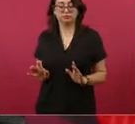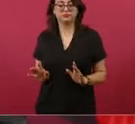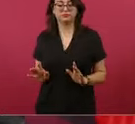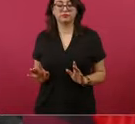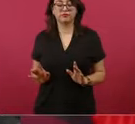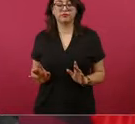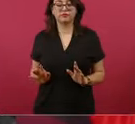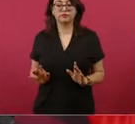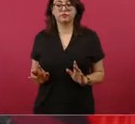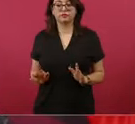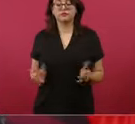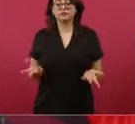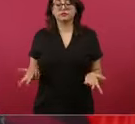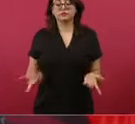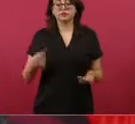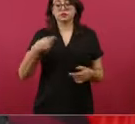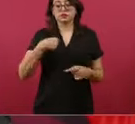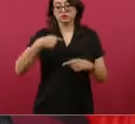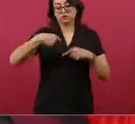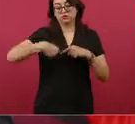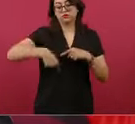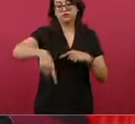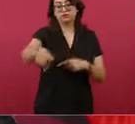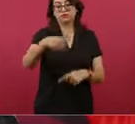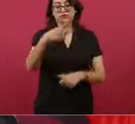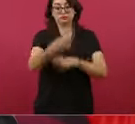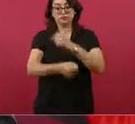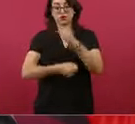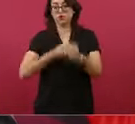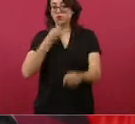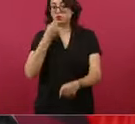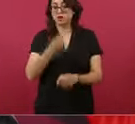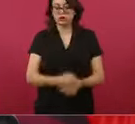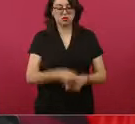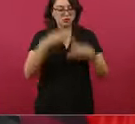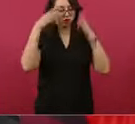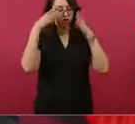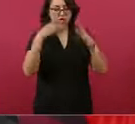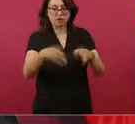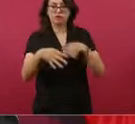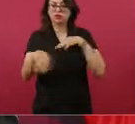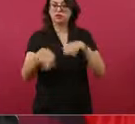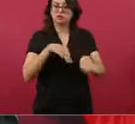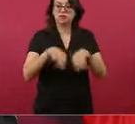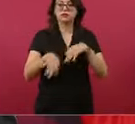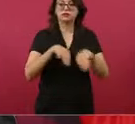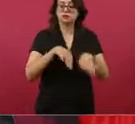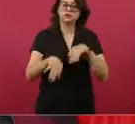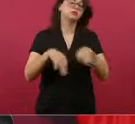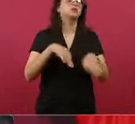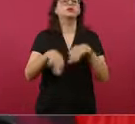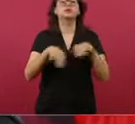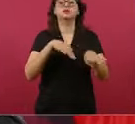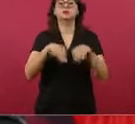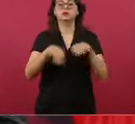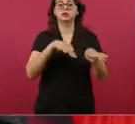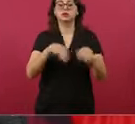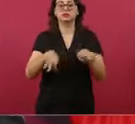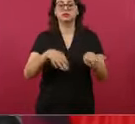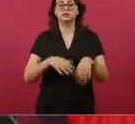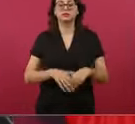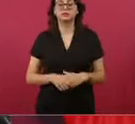el último año para concluir las obras y terminar el gobierno? En el